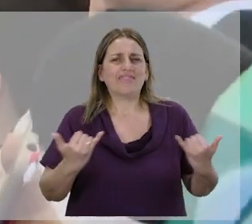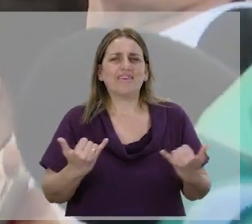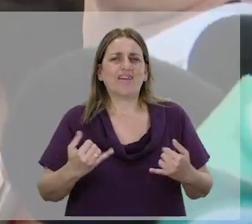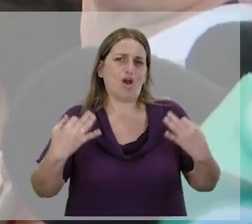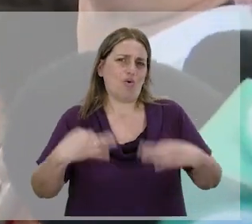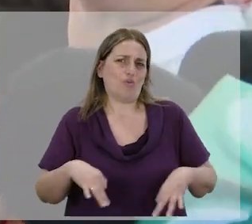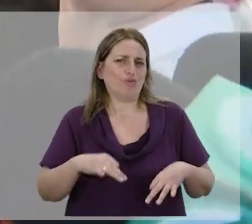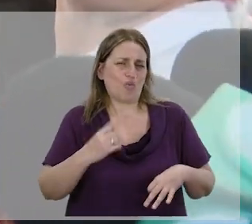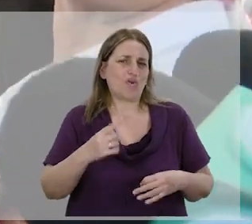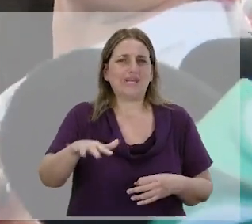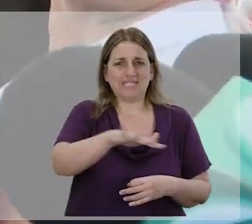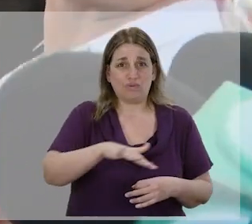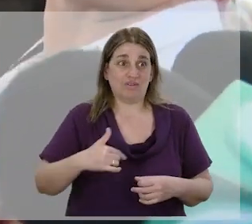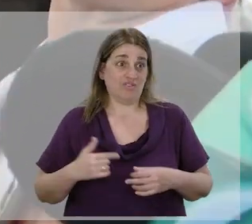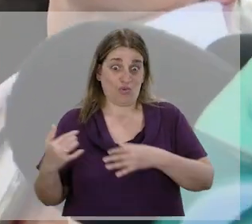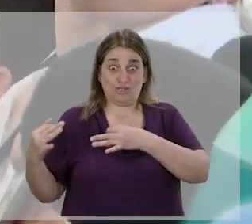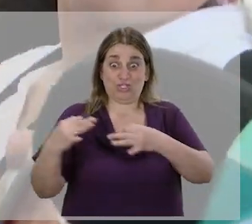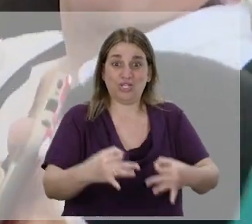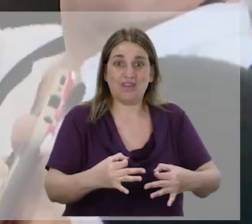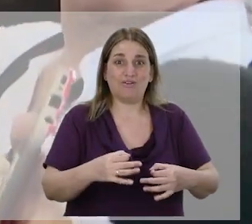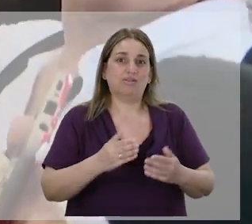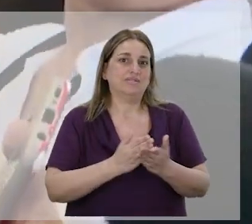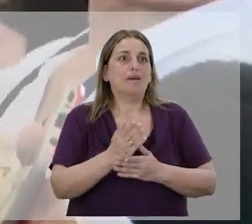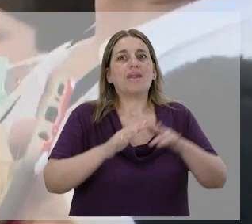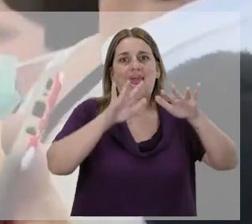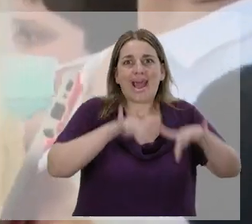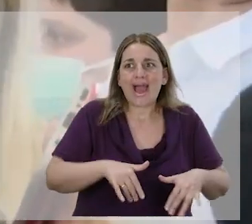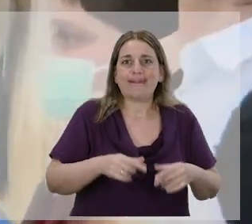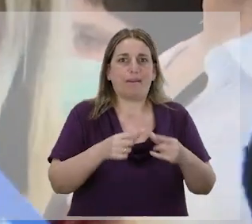nos dio una situación particular. Ustedes ven que